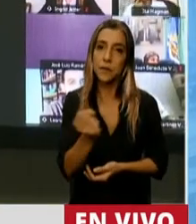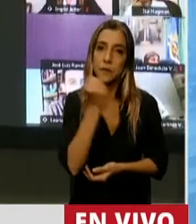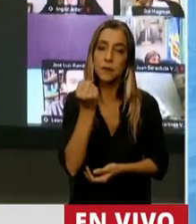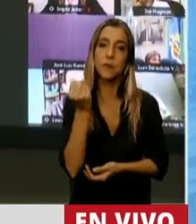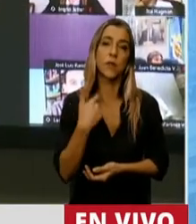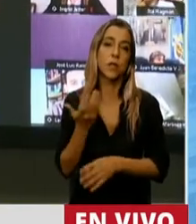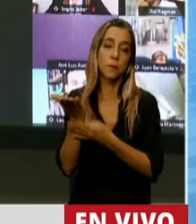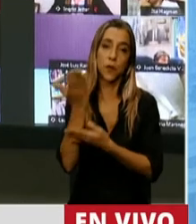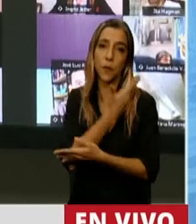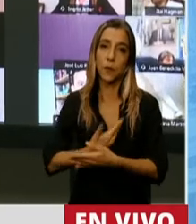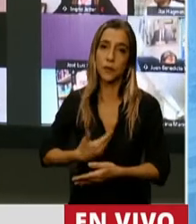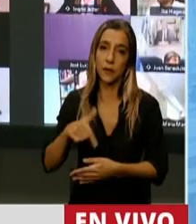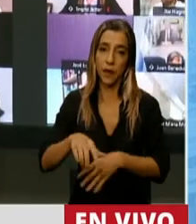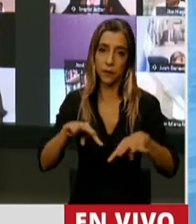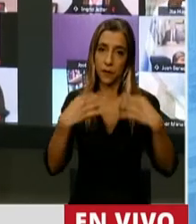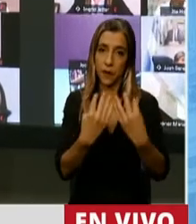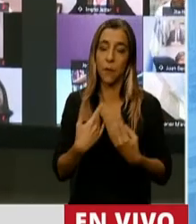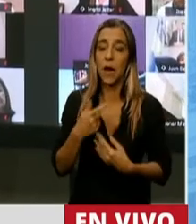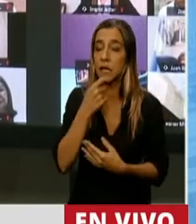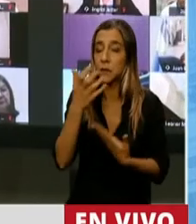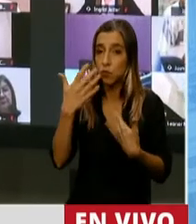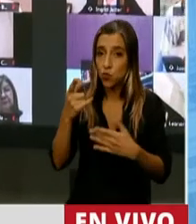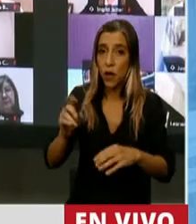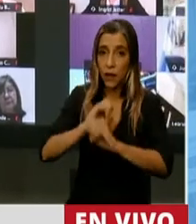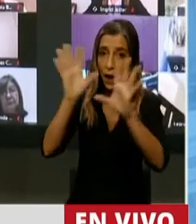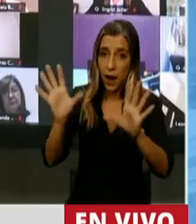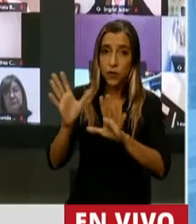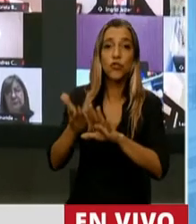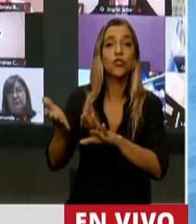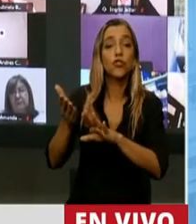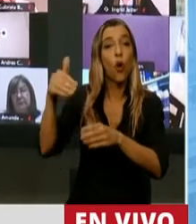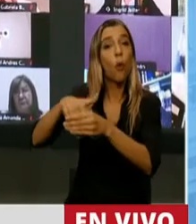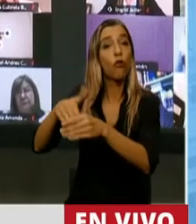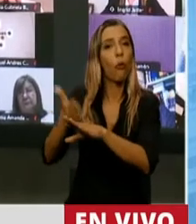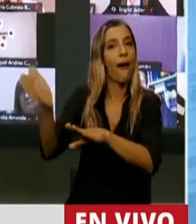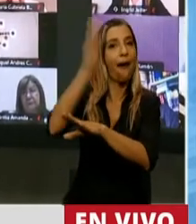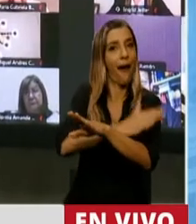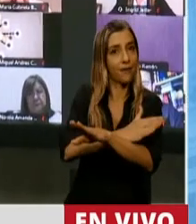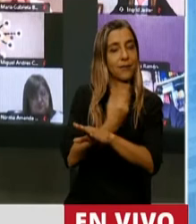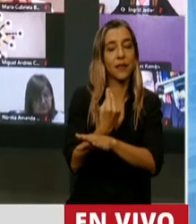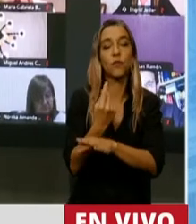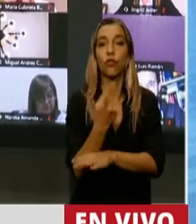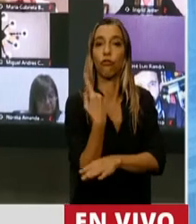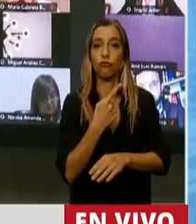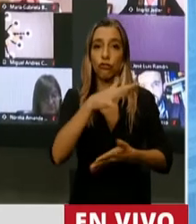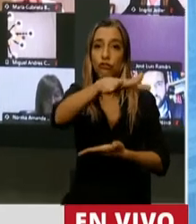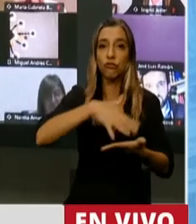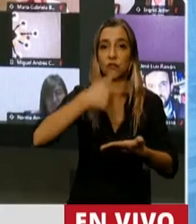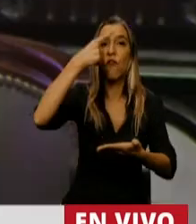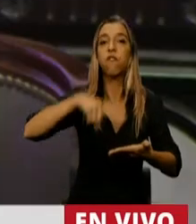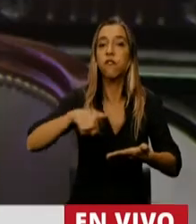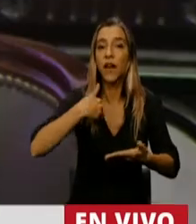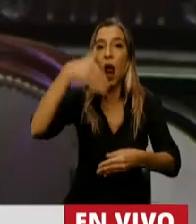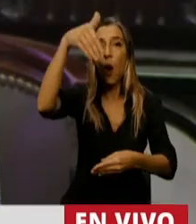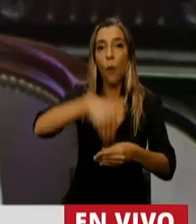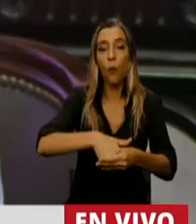presidente de la Cámara que si puede lo aclare antes de la votación, porque todavía no tenemos un texto final que vamos a votar, calculo